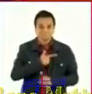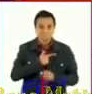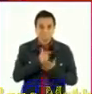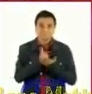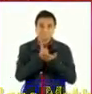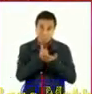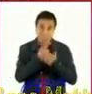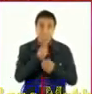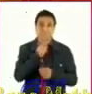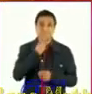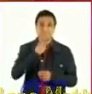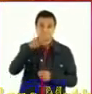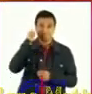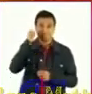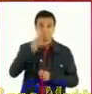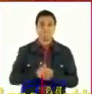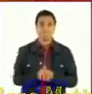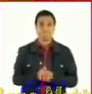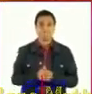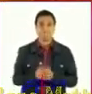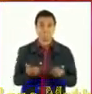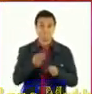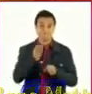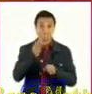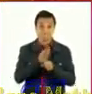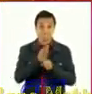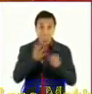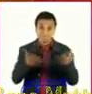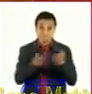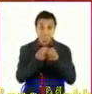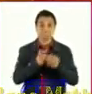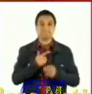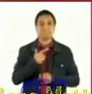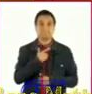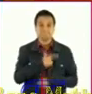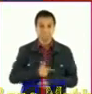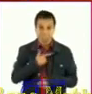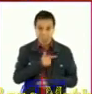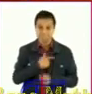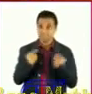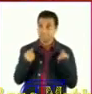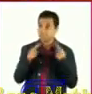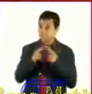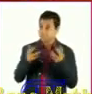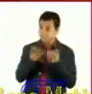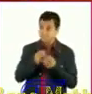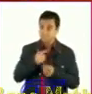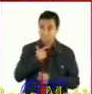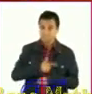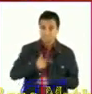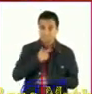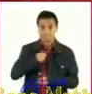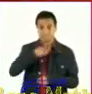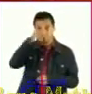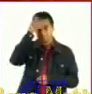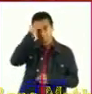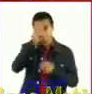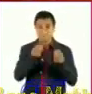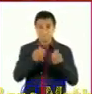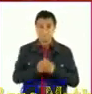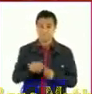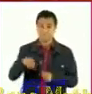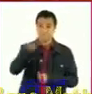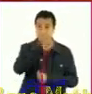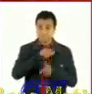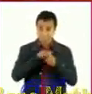muy útil. Ha sido un placer estar con ustedes y contigo, maestro Gabriel, aprendiendo mucho.